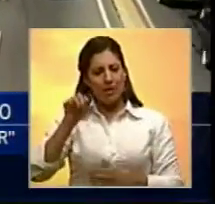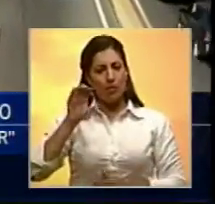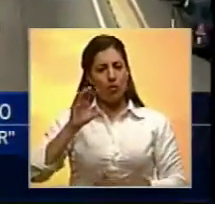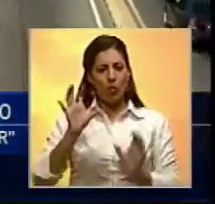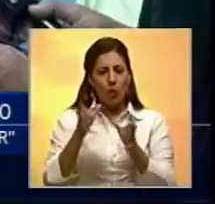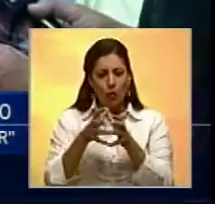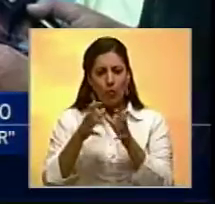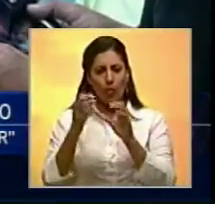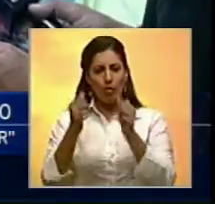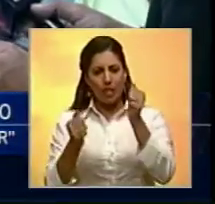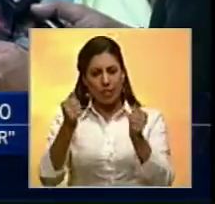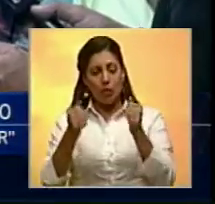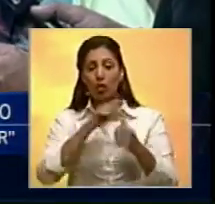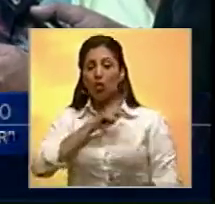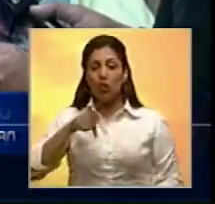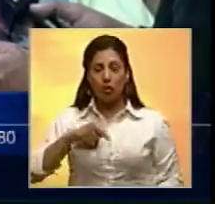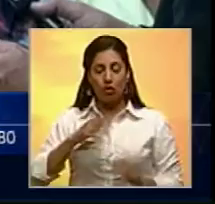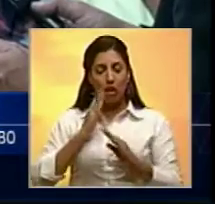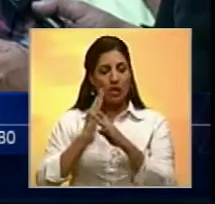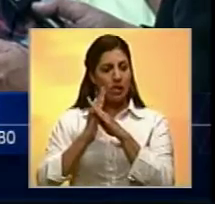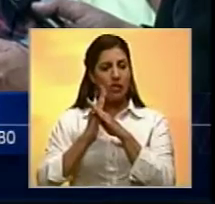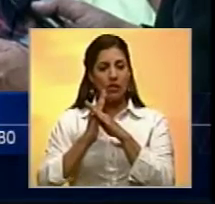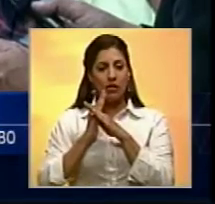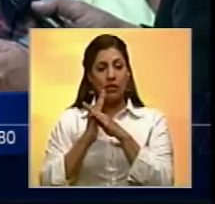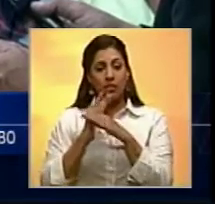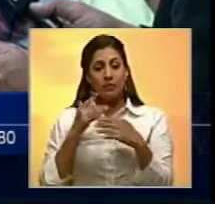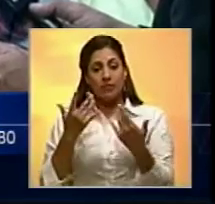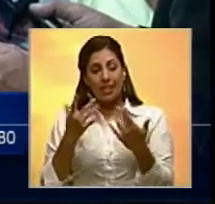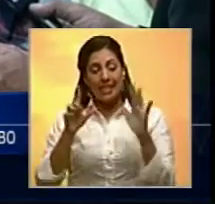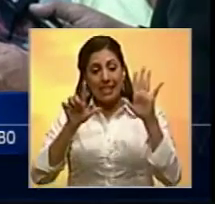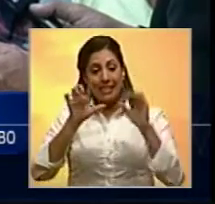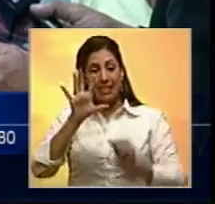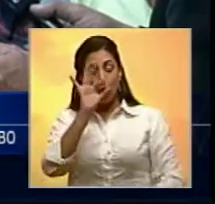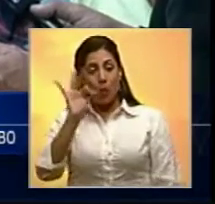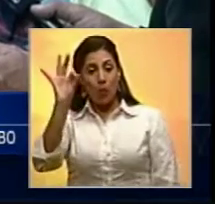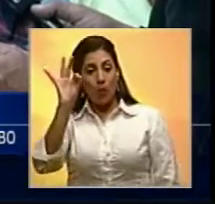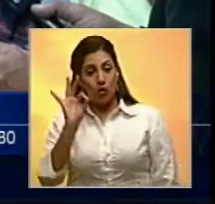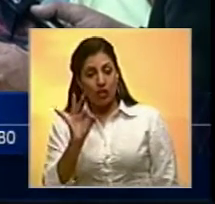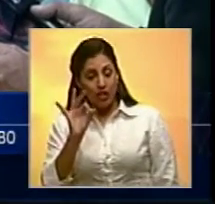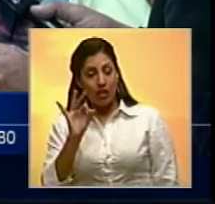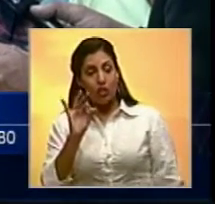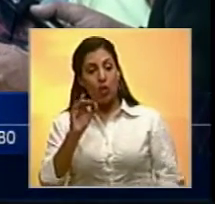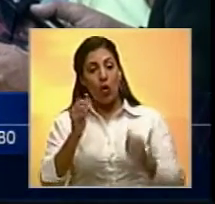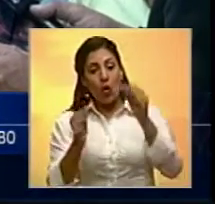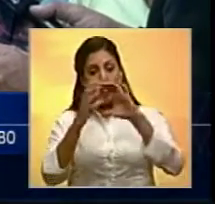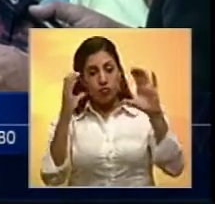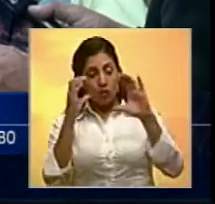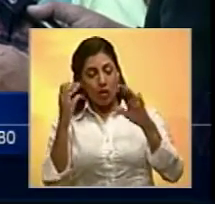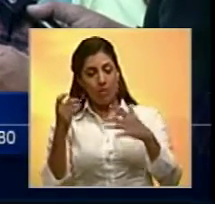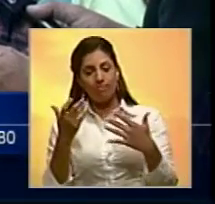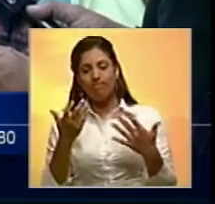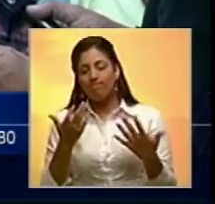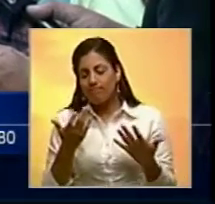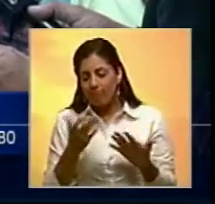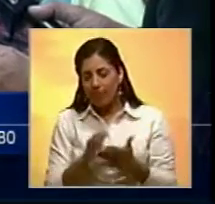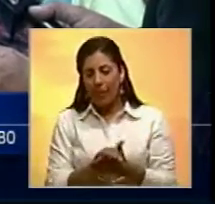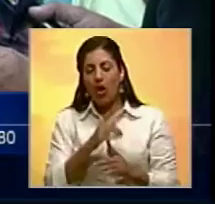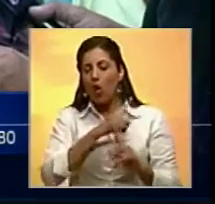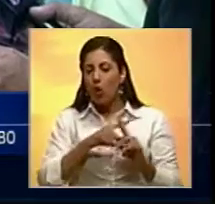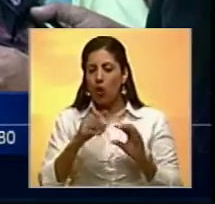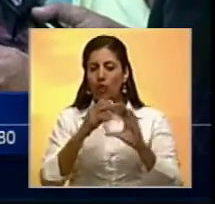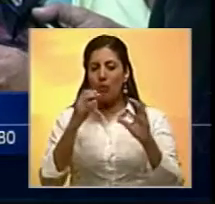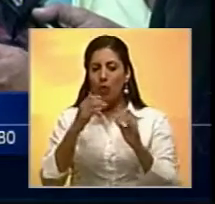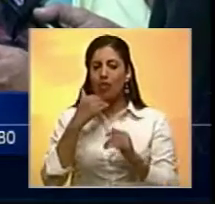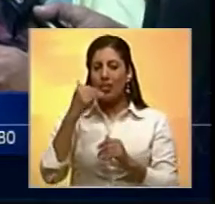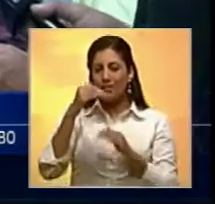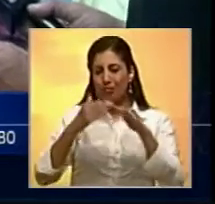el sector. Nosotros tenemos paralizado el 75% de la flota, tanto en el transporte